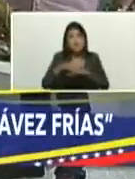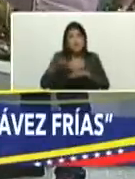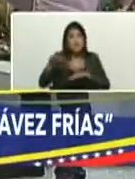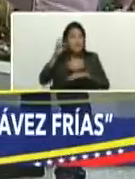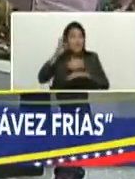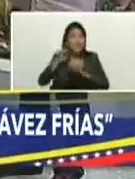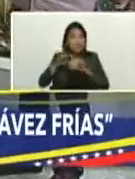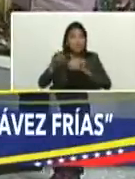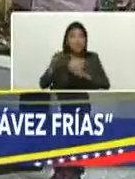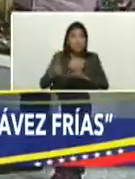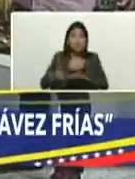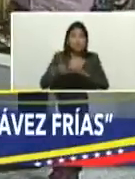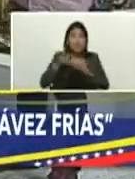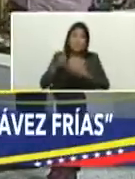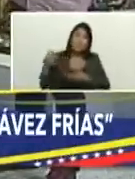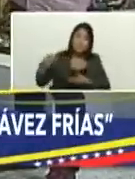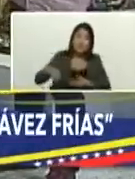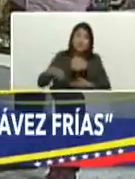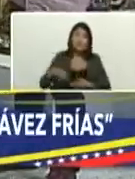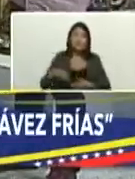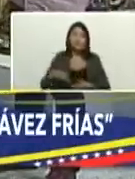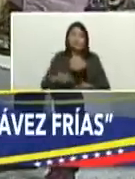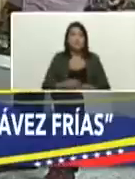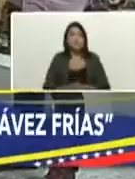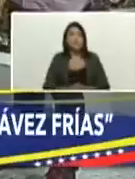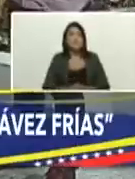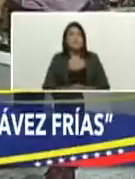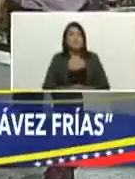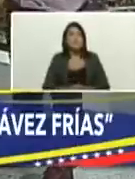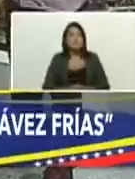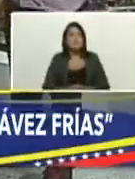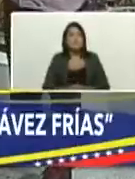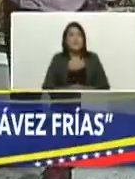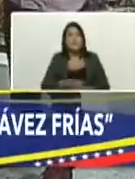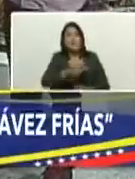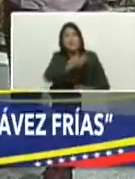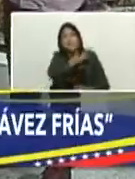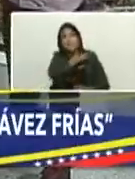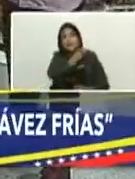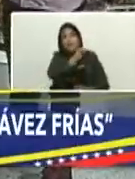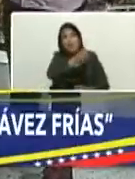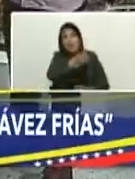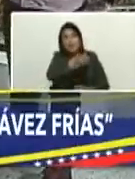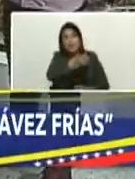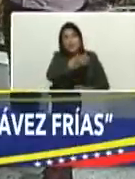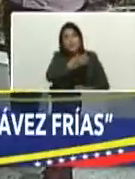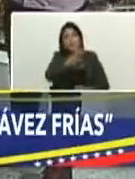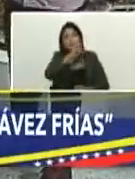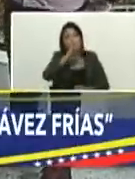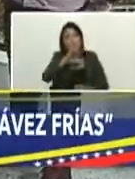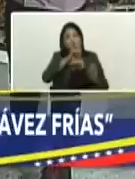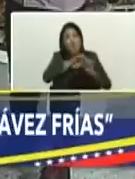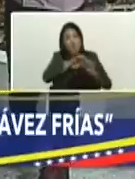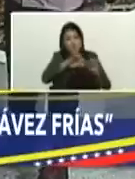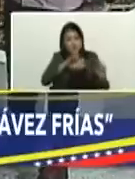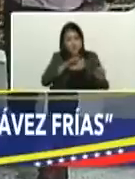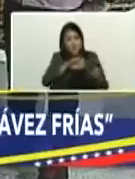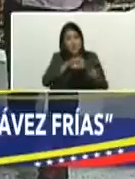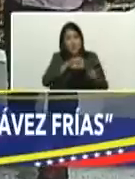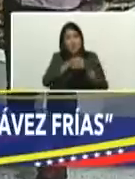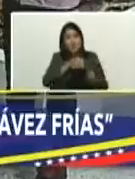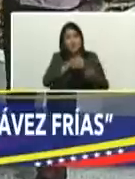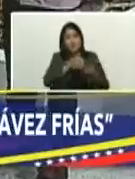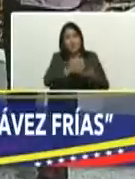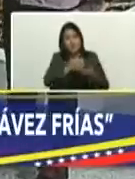la alcaldesa, bueno, alcaldesa, la directora de la zona educativa, nos